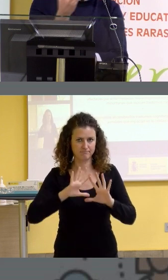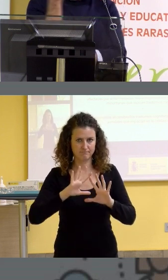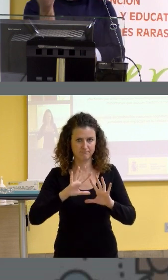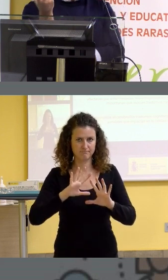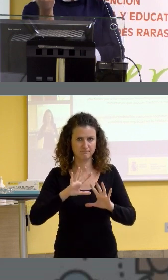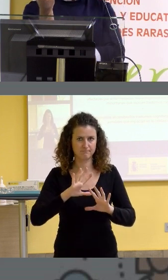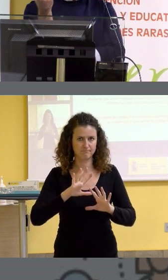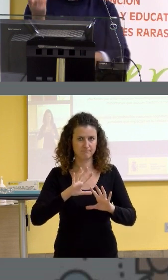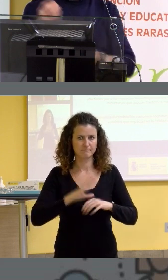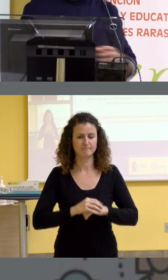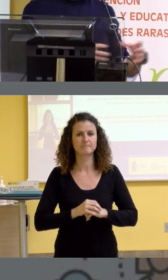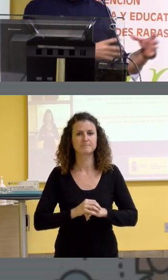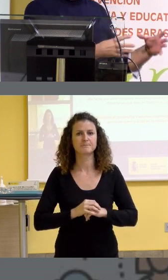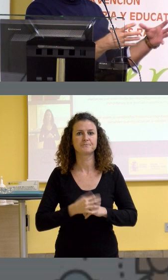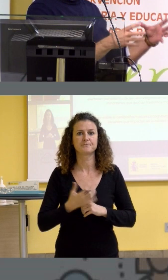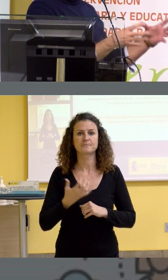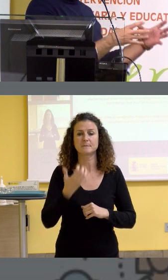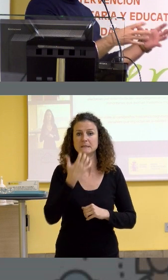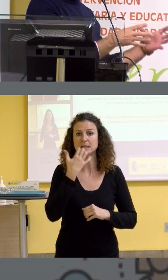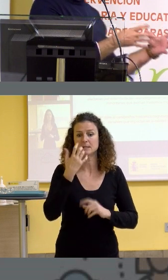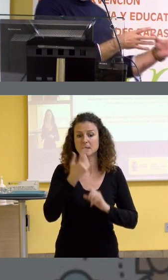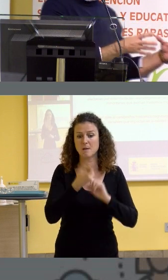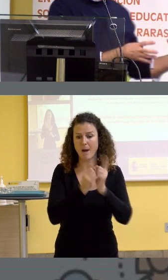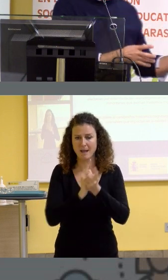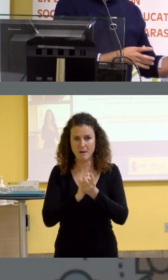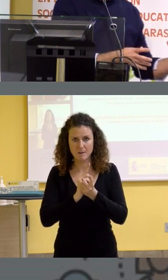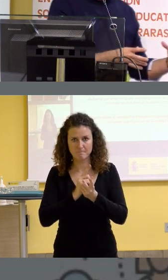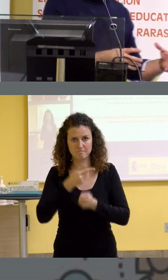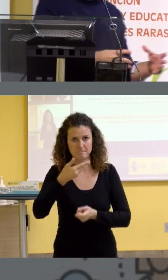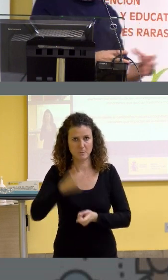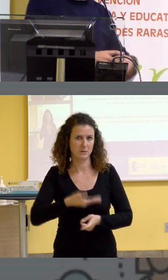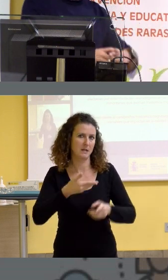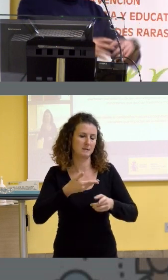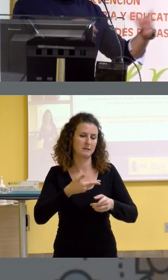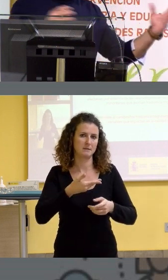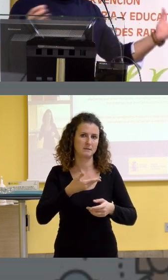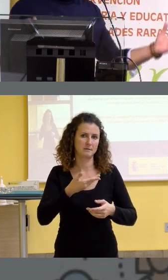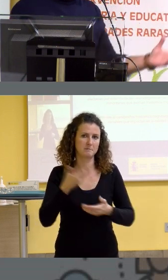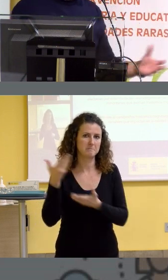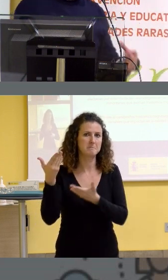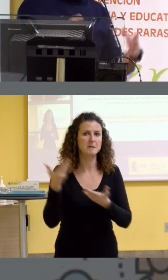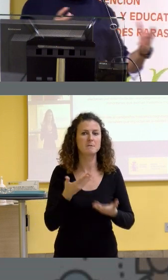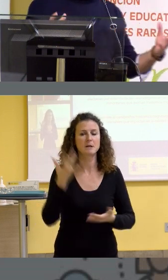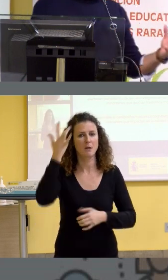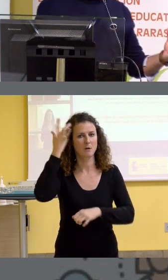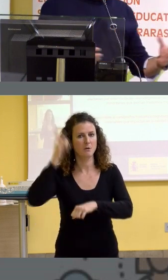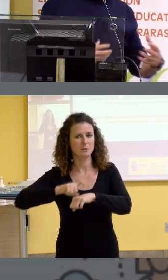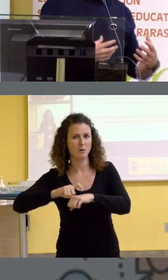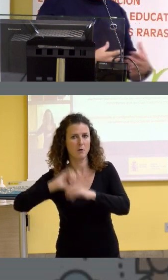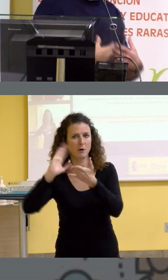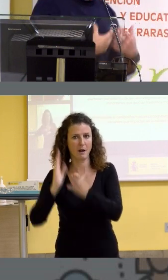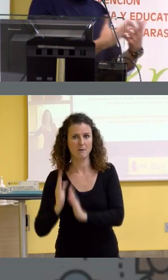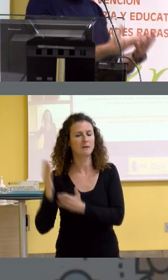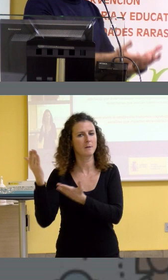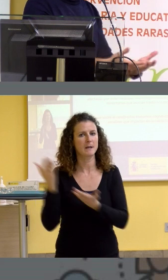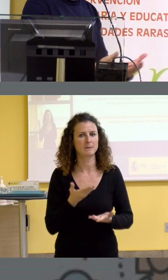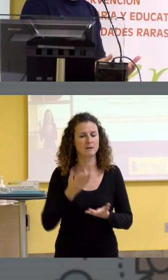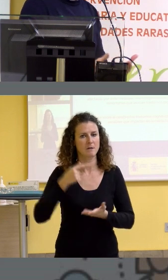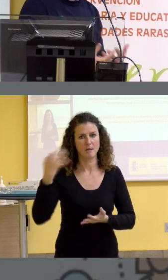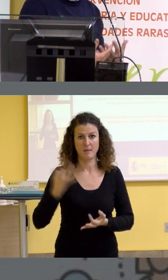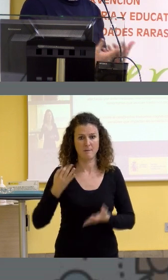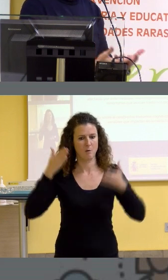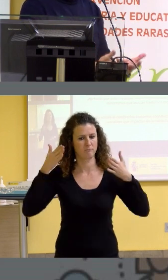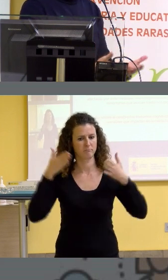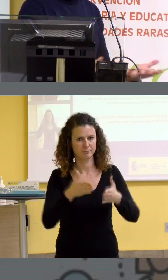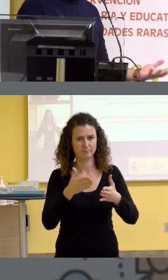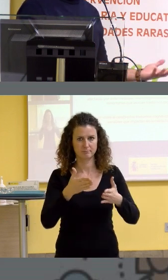Ergo, vale, pues si esto es una variable crítica, bienvenidos neuropsicólogos y rehabilitadores, hay que intervenir